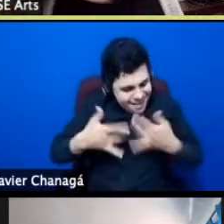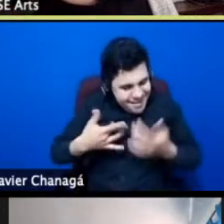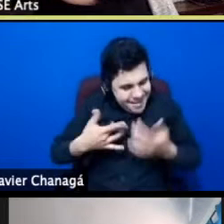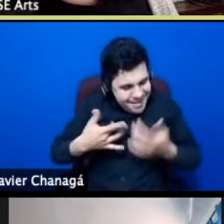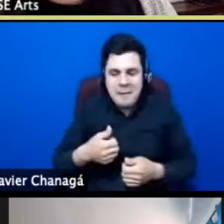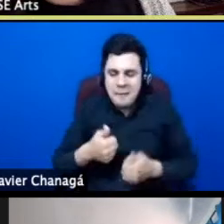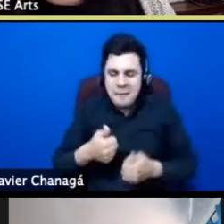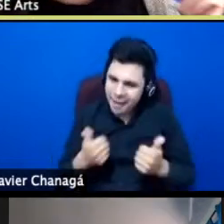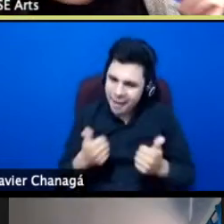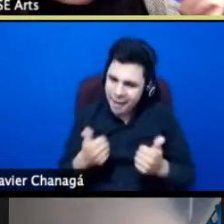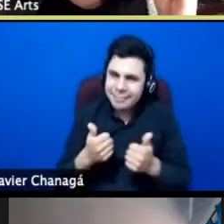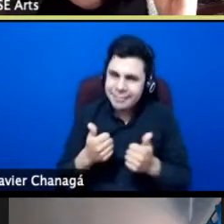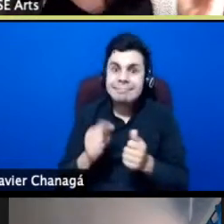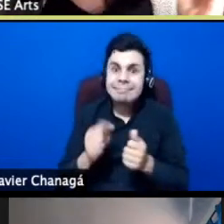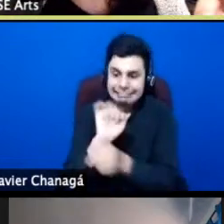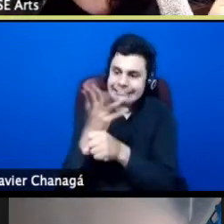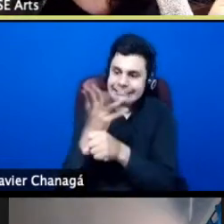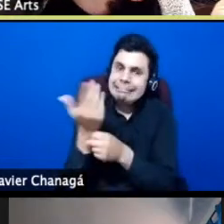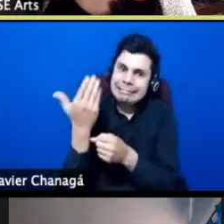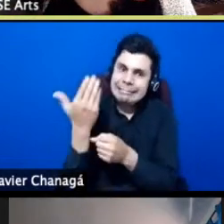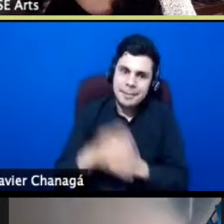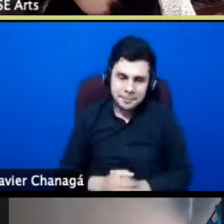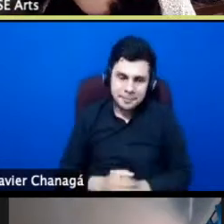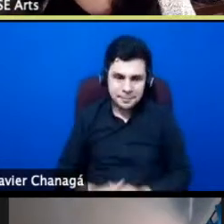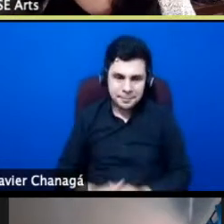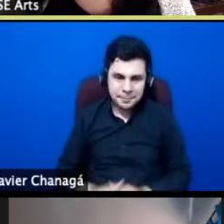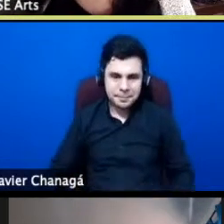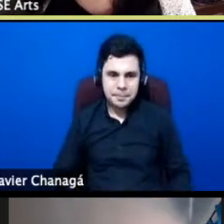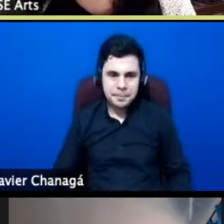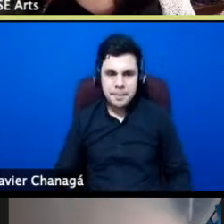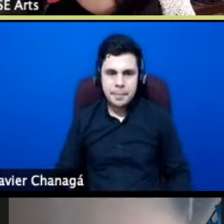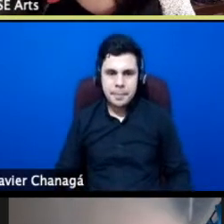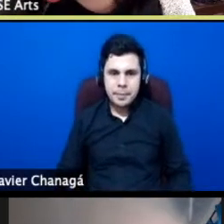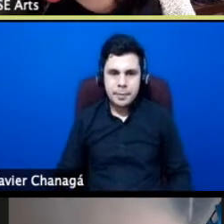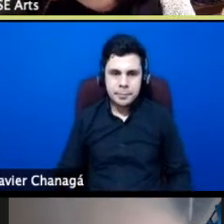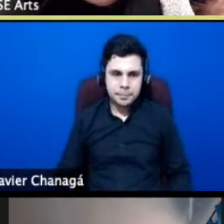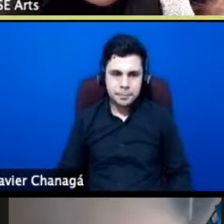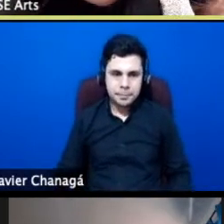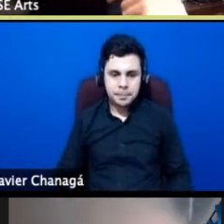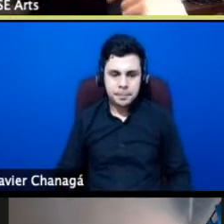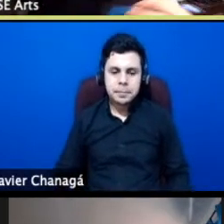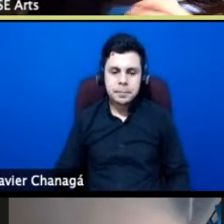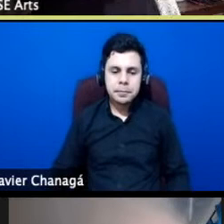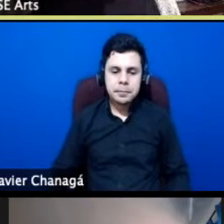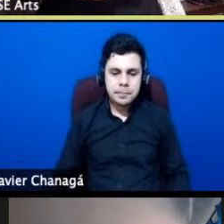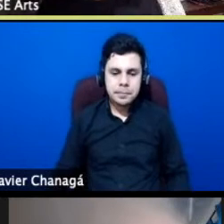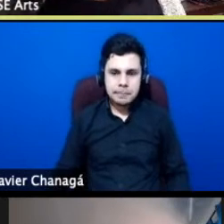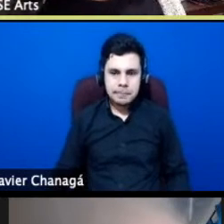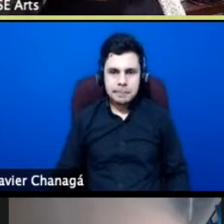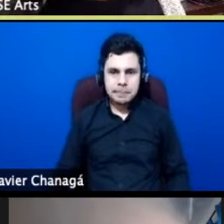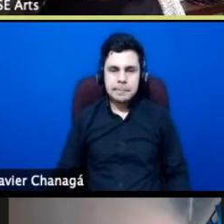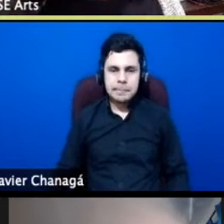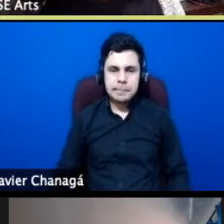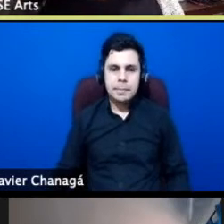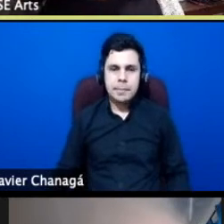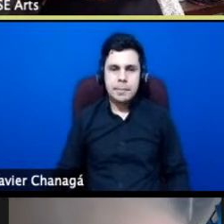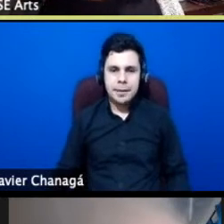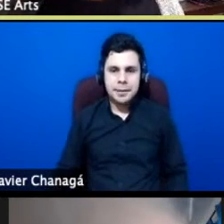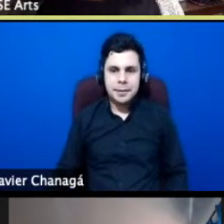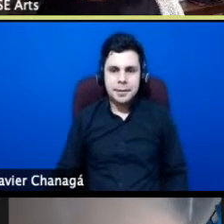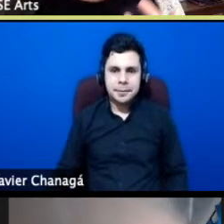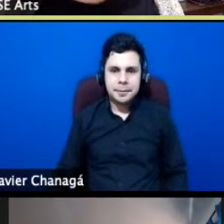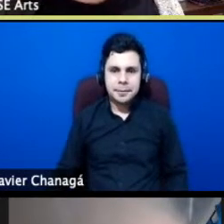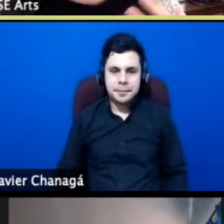In Colombia, the situation is extremely difficult because we have lived in a situation of